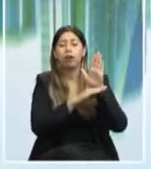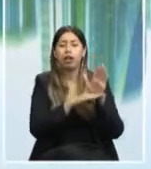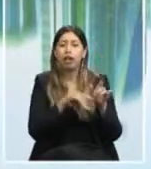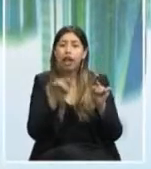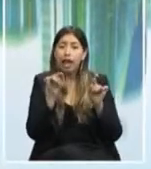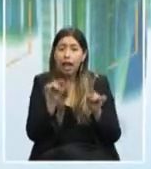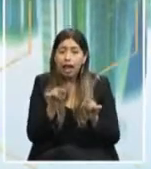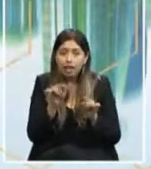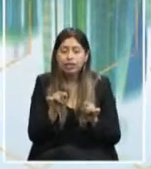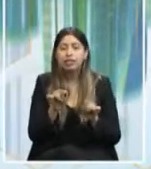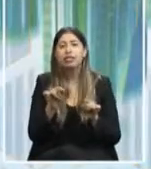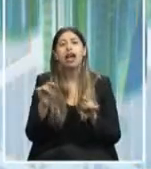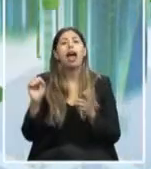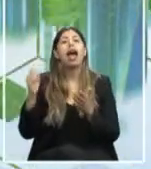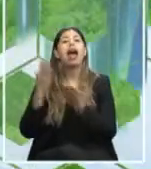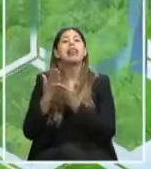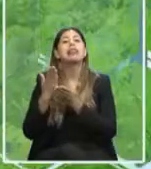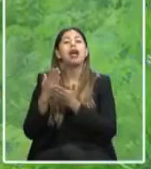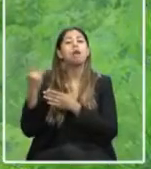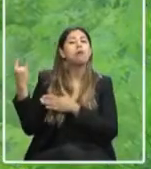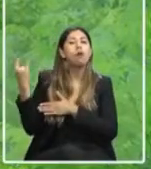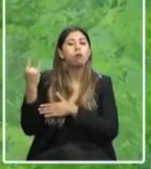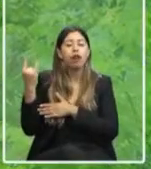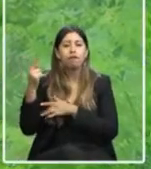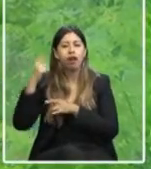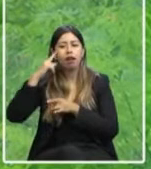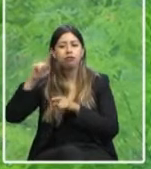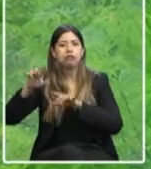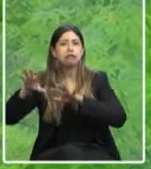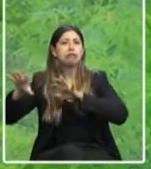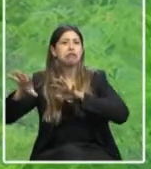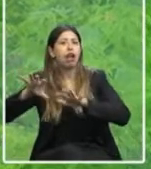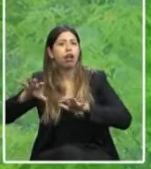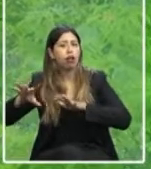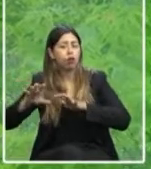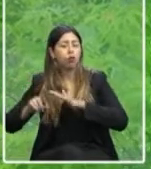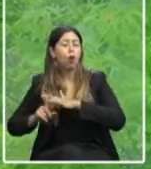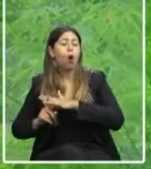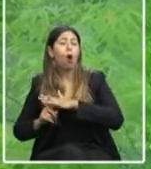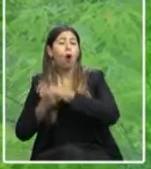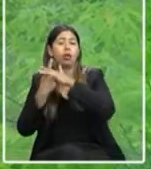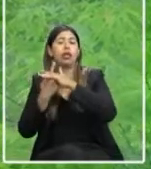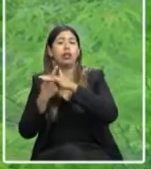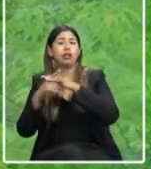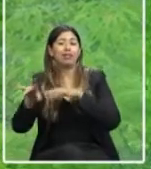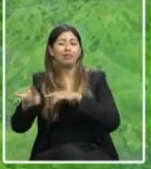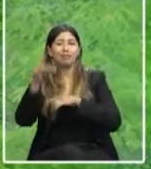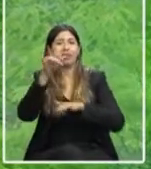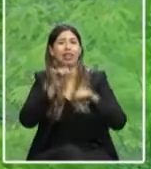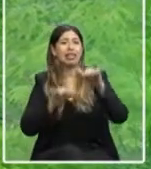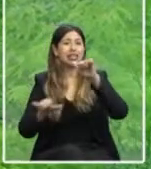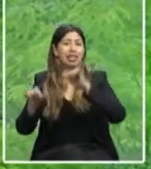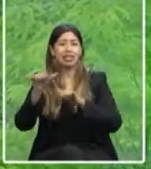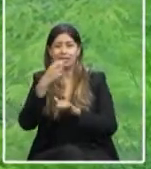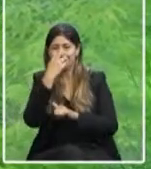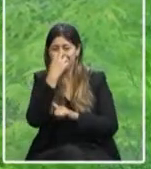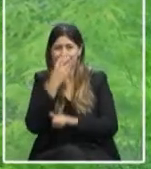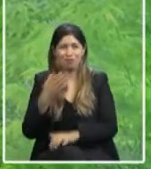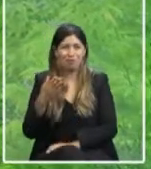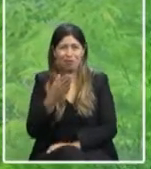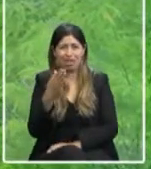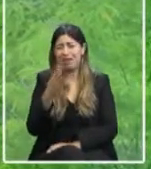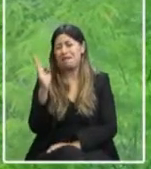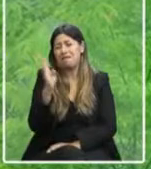momento, la academia, el utilizar los recursos que originalmente hacen ciencia guiada por curiosidad,